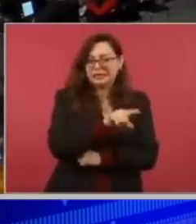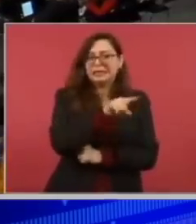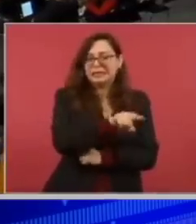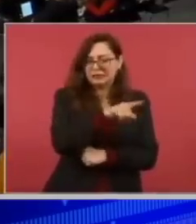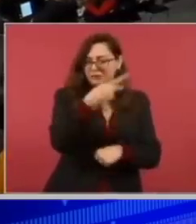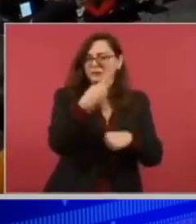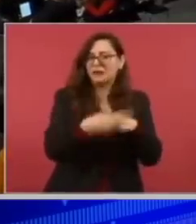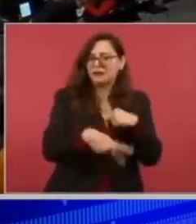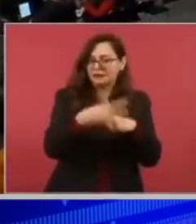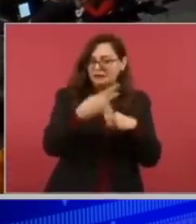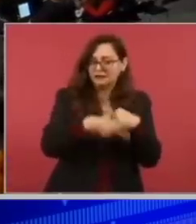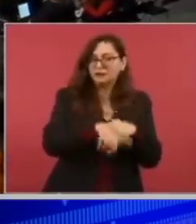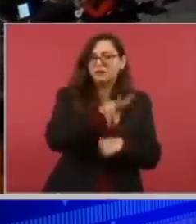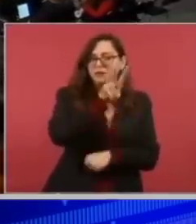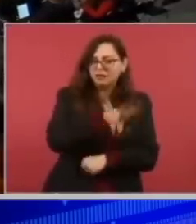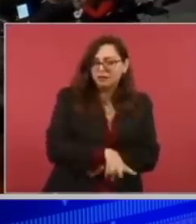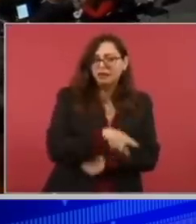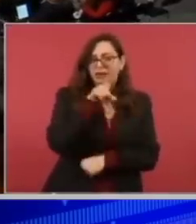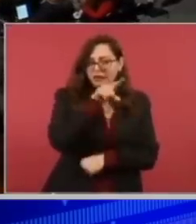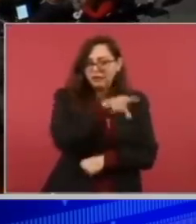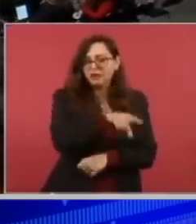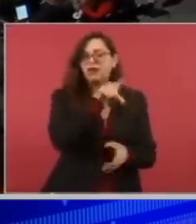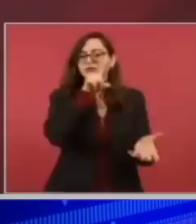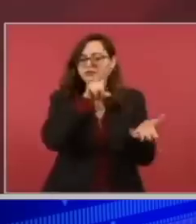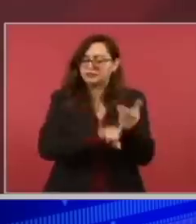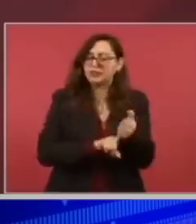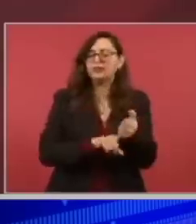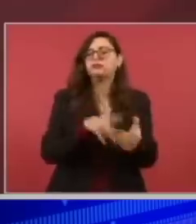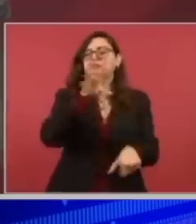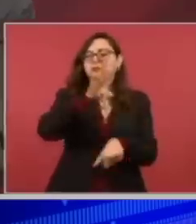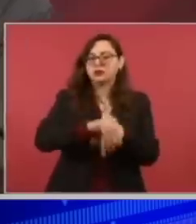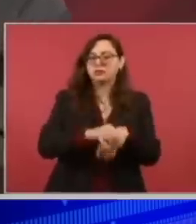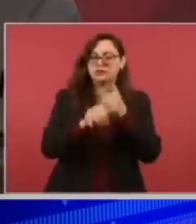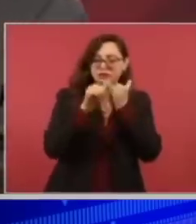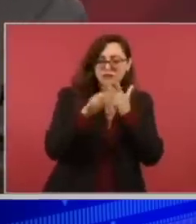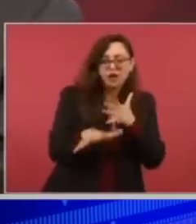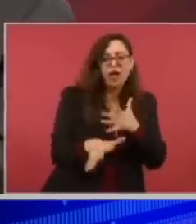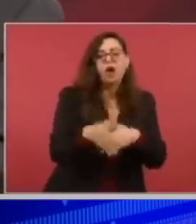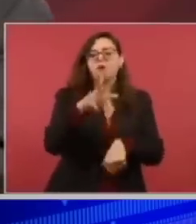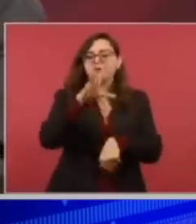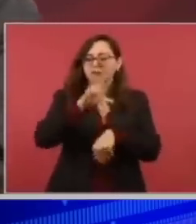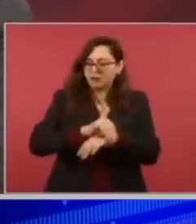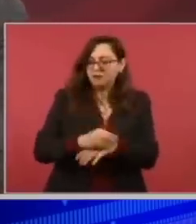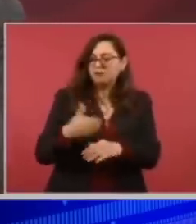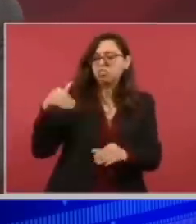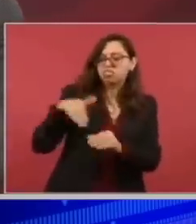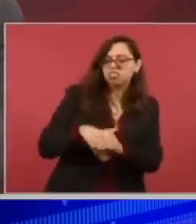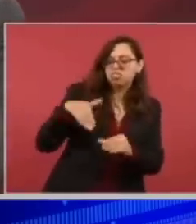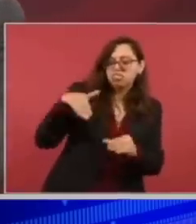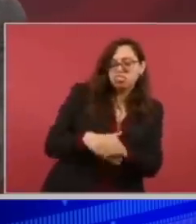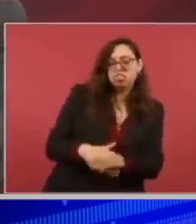los que permiten el relleno de urnas